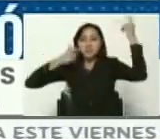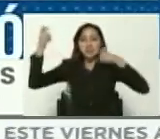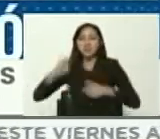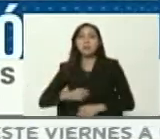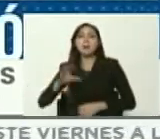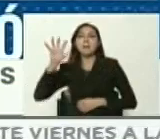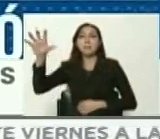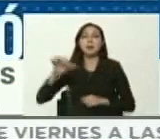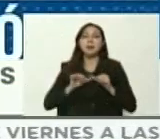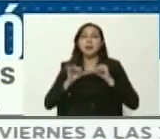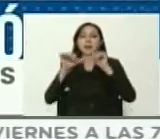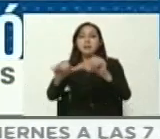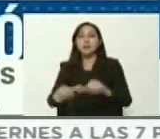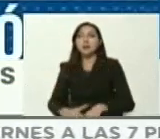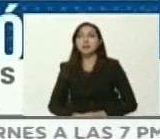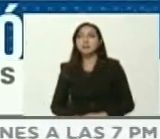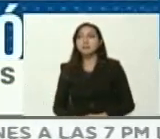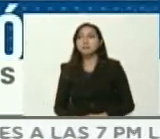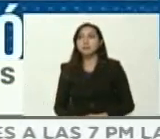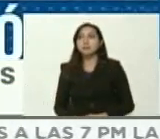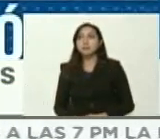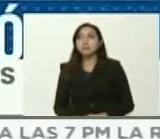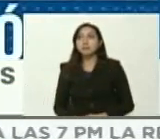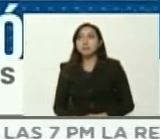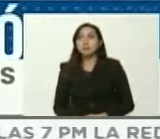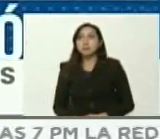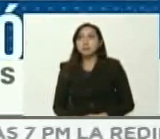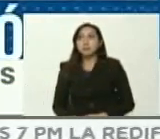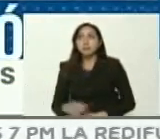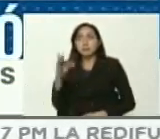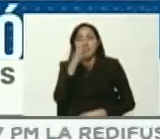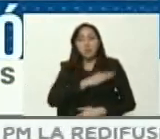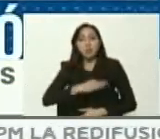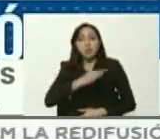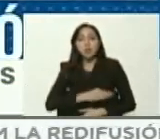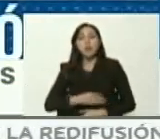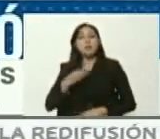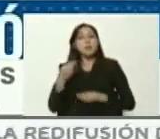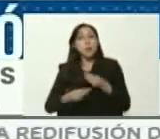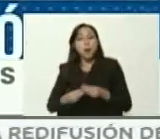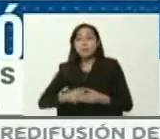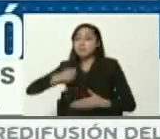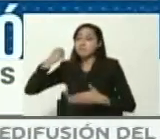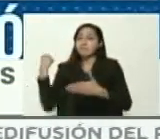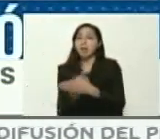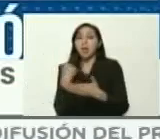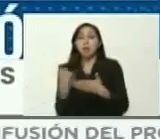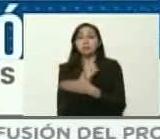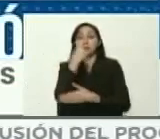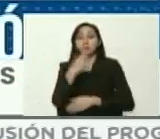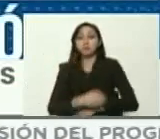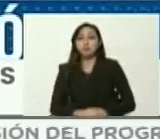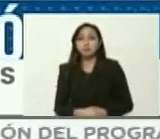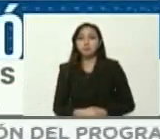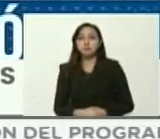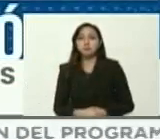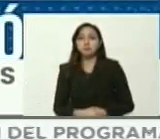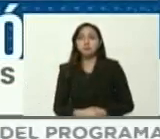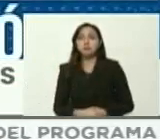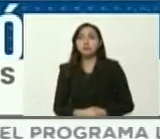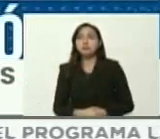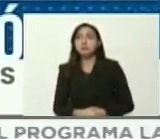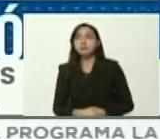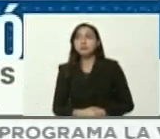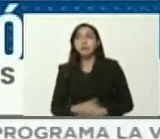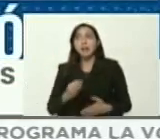sigue! Bueno, presidente, aquí decimos que el socialismo se conquista peleando. ¡Dele siempre!